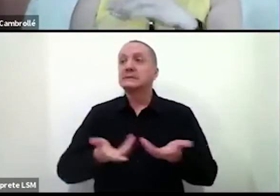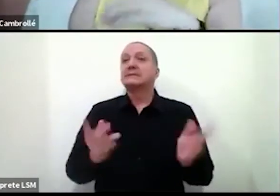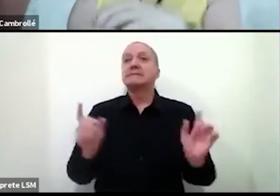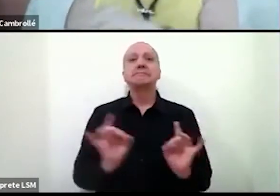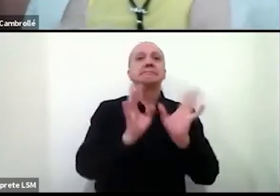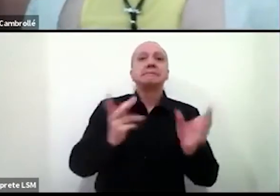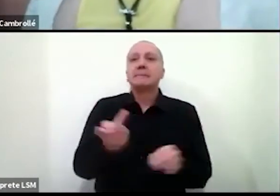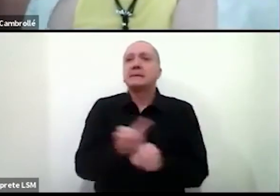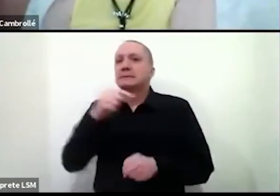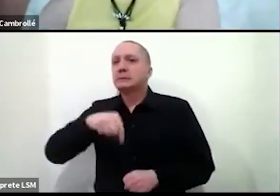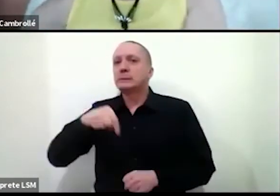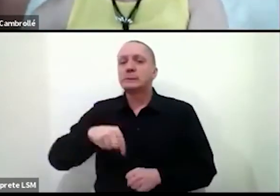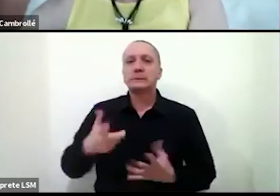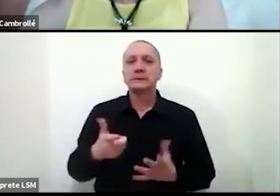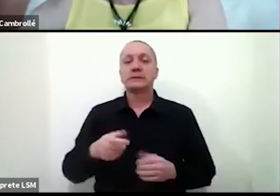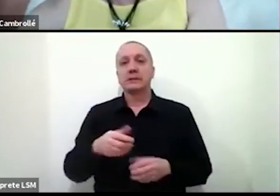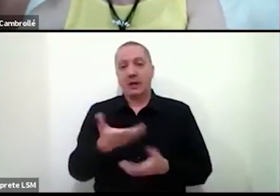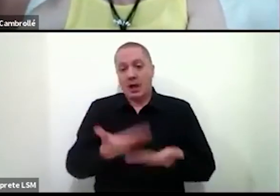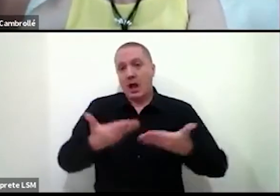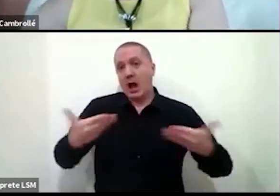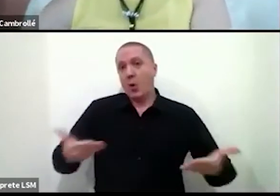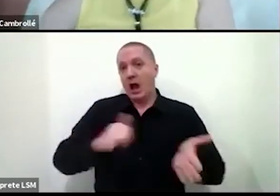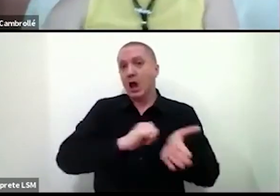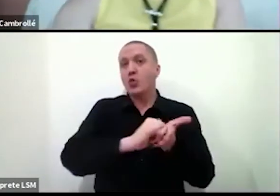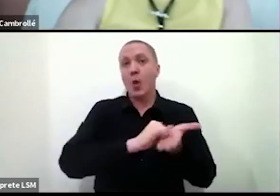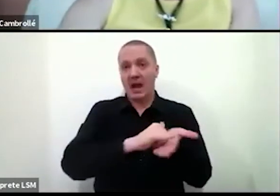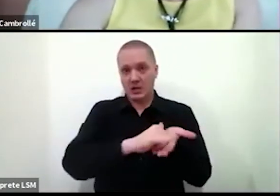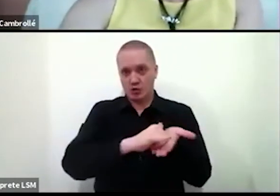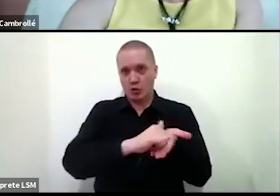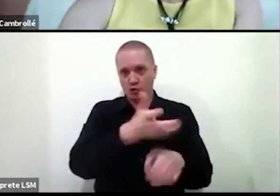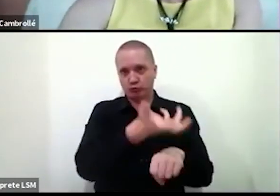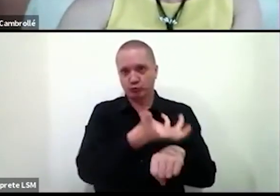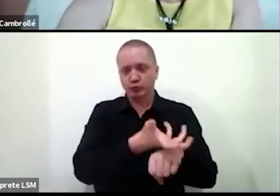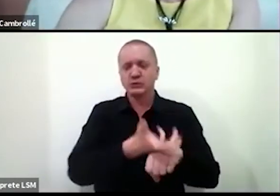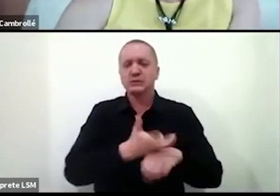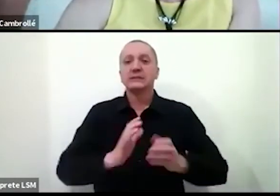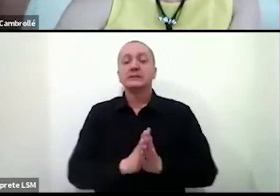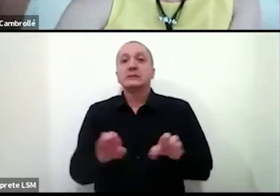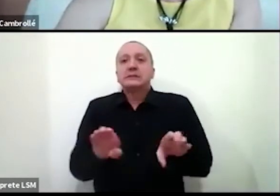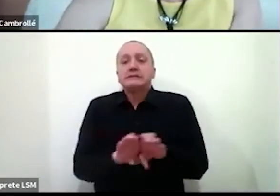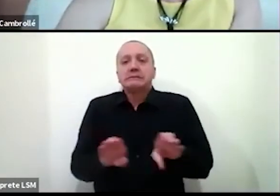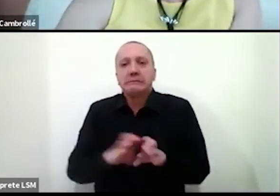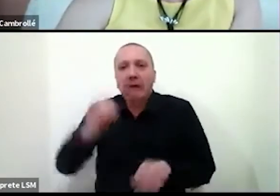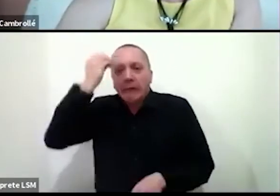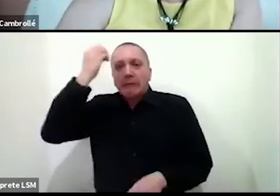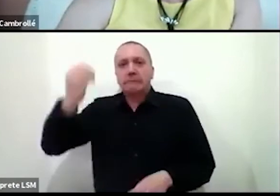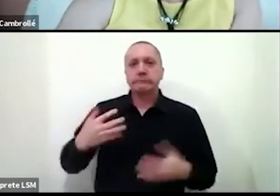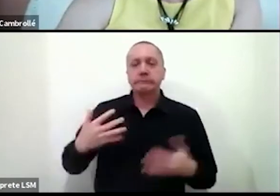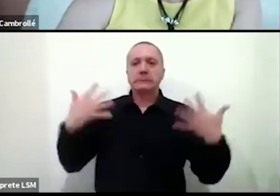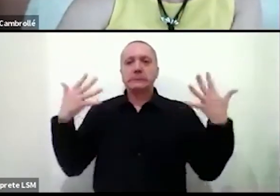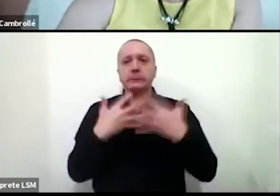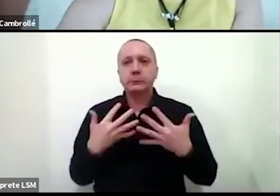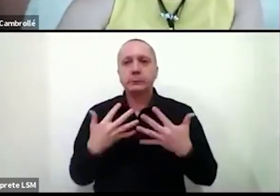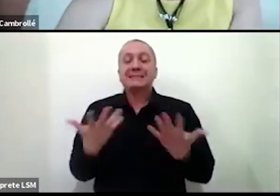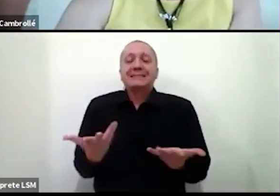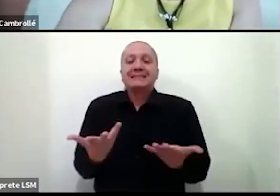esta situación actualmente en Nueva York y cómo nos hemos visto impactadas sobre el tema del